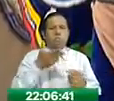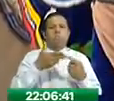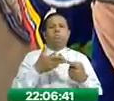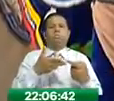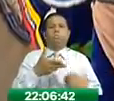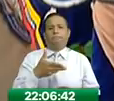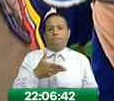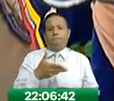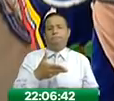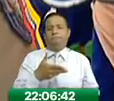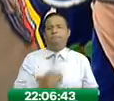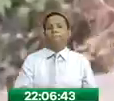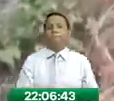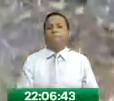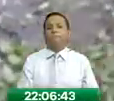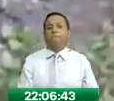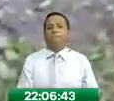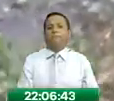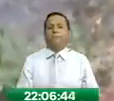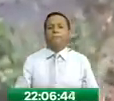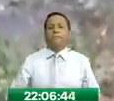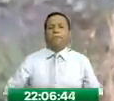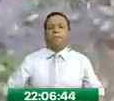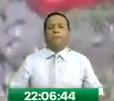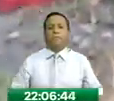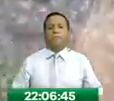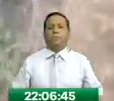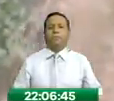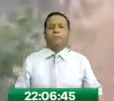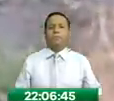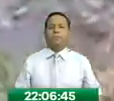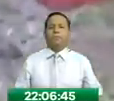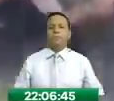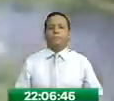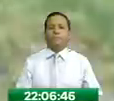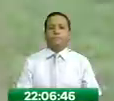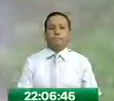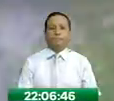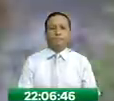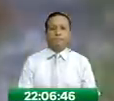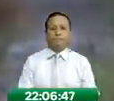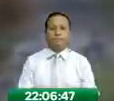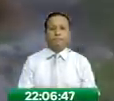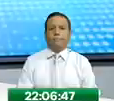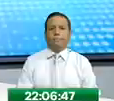estaban al interior de esta arma de fuego. Informó José Morales.